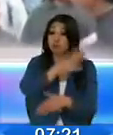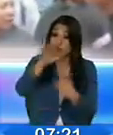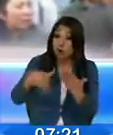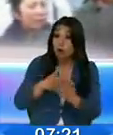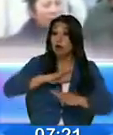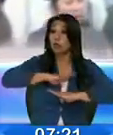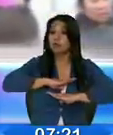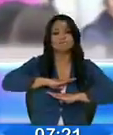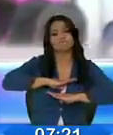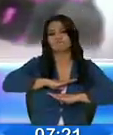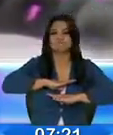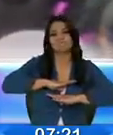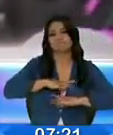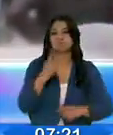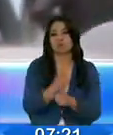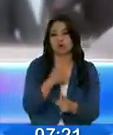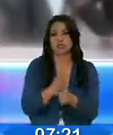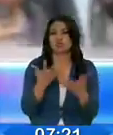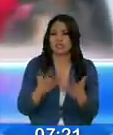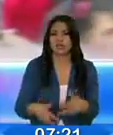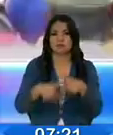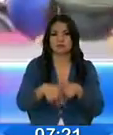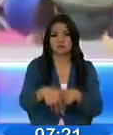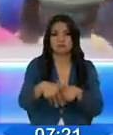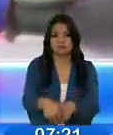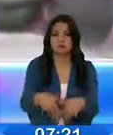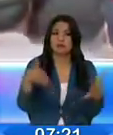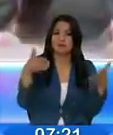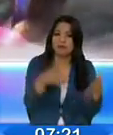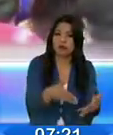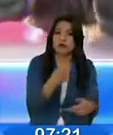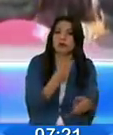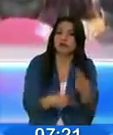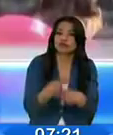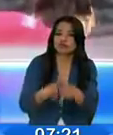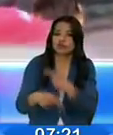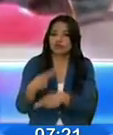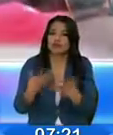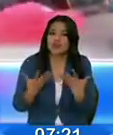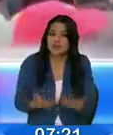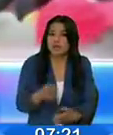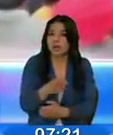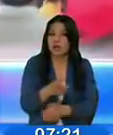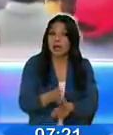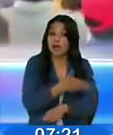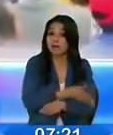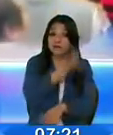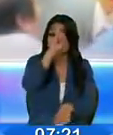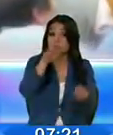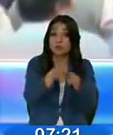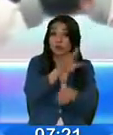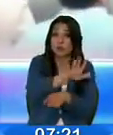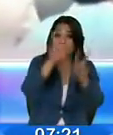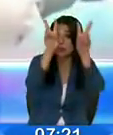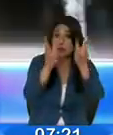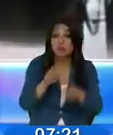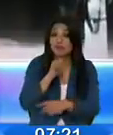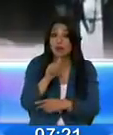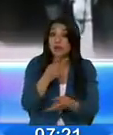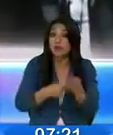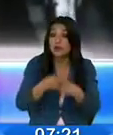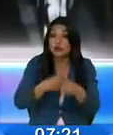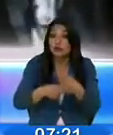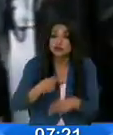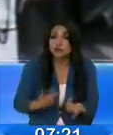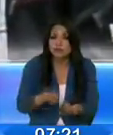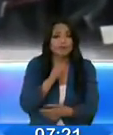quedaron satisfechos, por ello programan marchas en favor del comercio, ya que este sería uno de los puntos que no fue abordado con las autoridades nacionales.